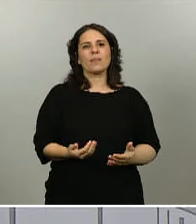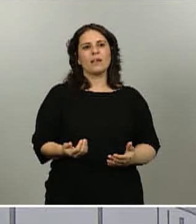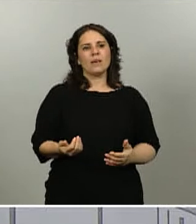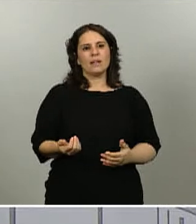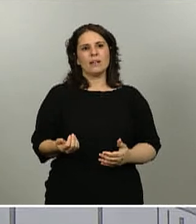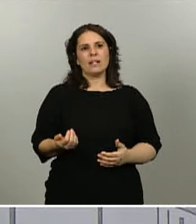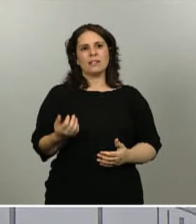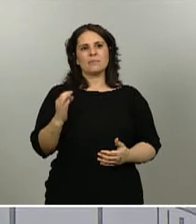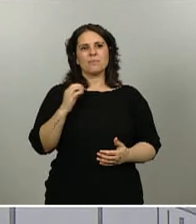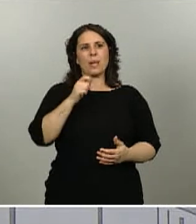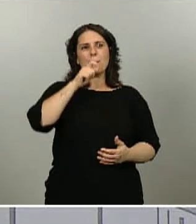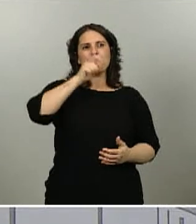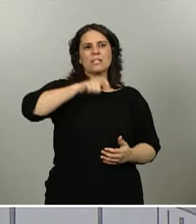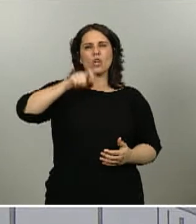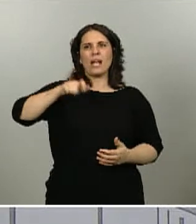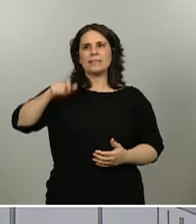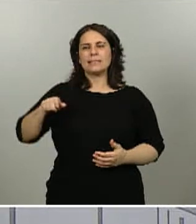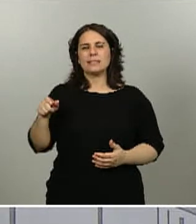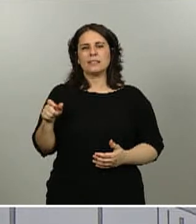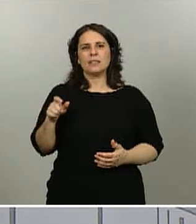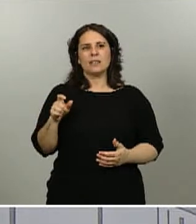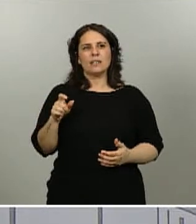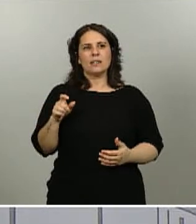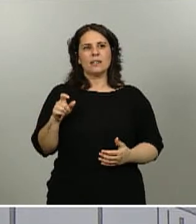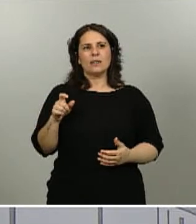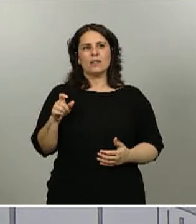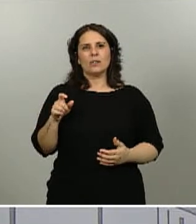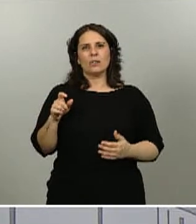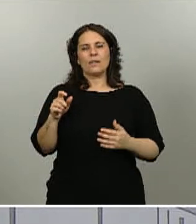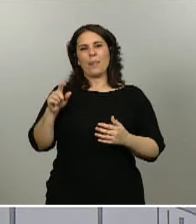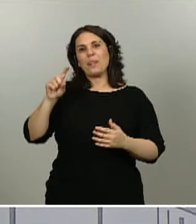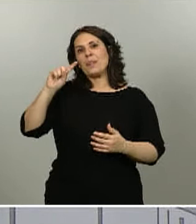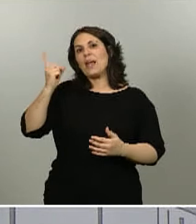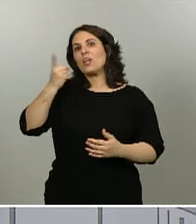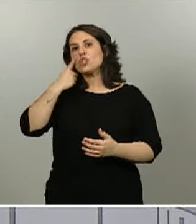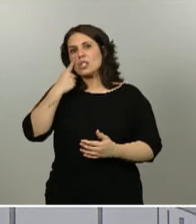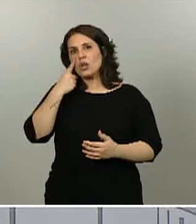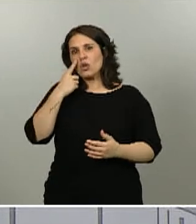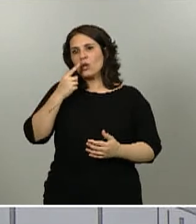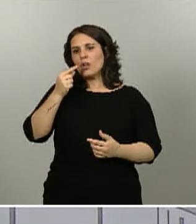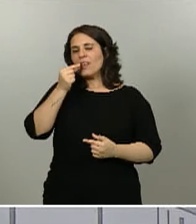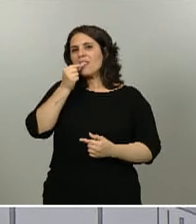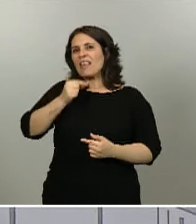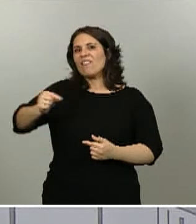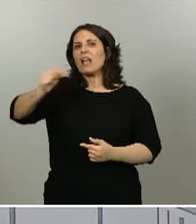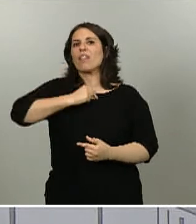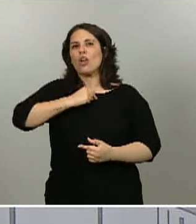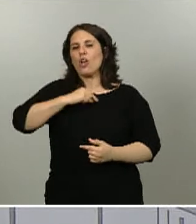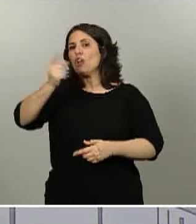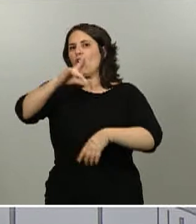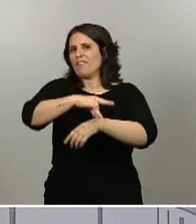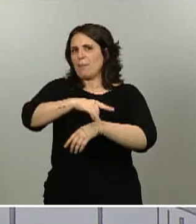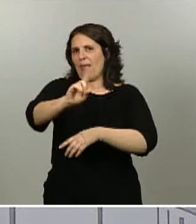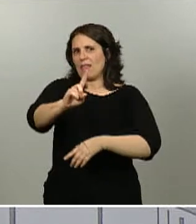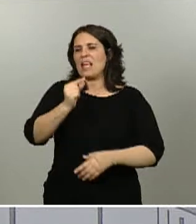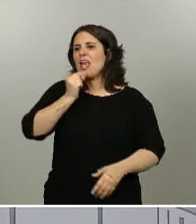que han tenido algún diagnóstico de infección, no de enfermedad, y ahora en principio